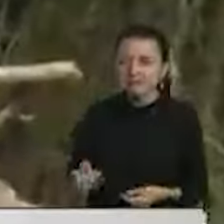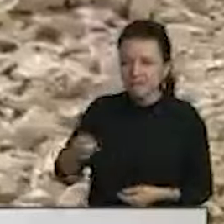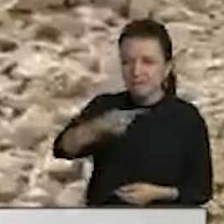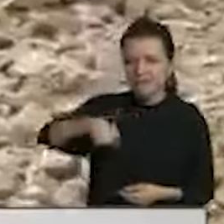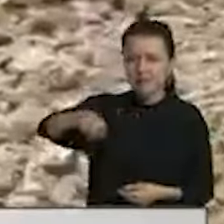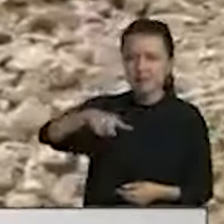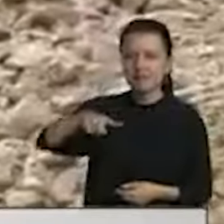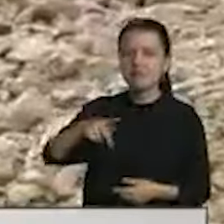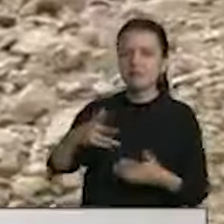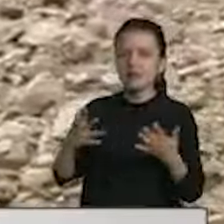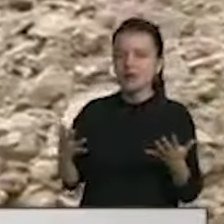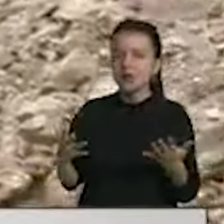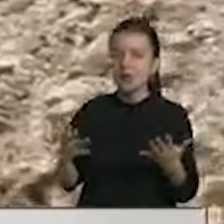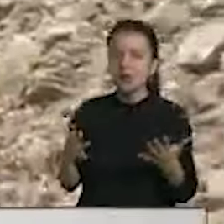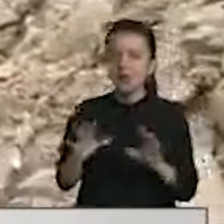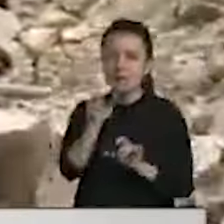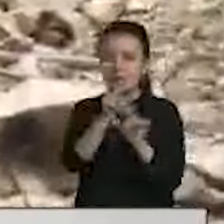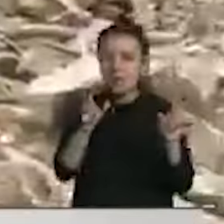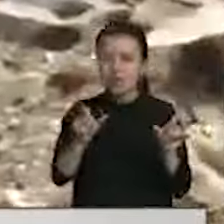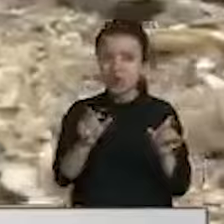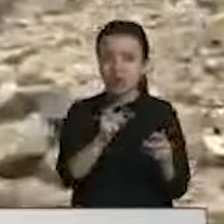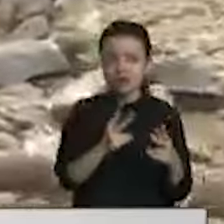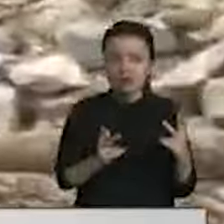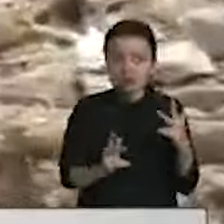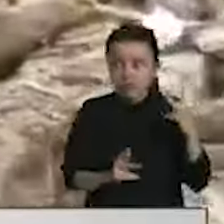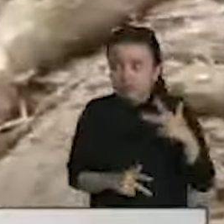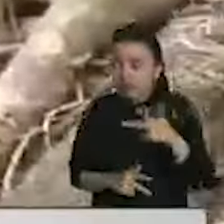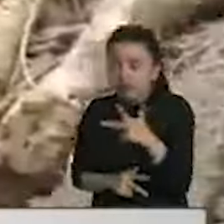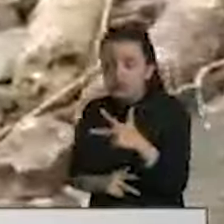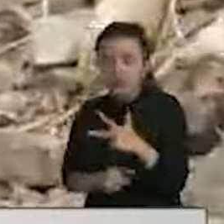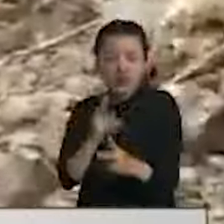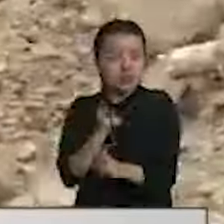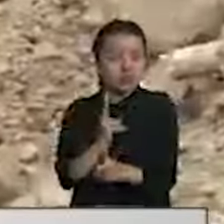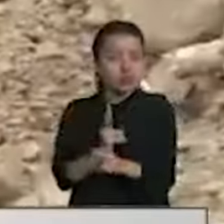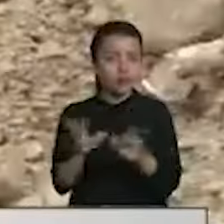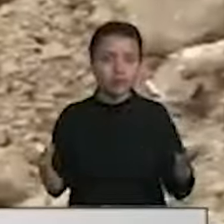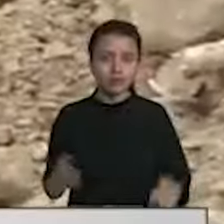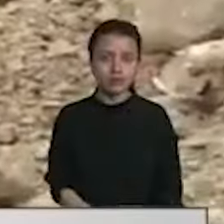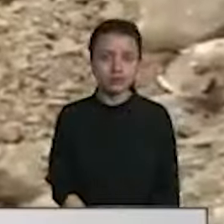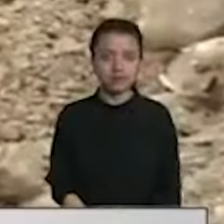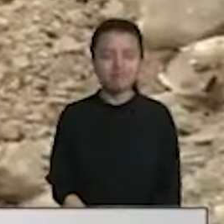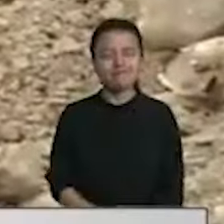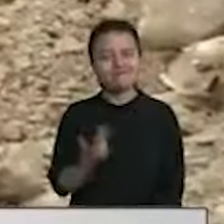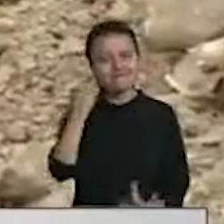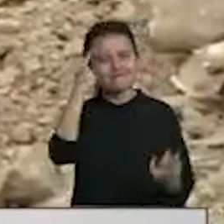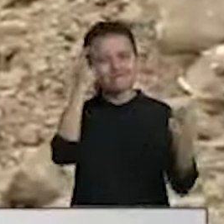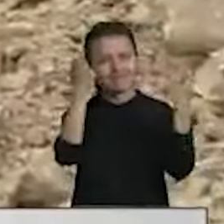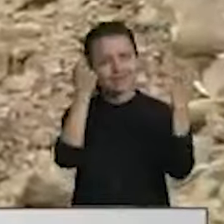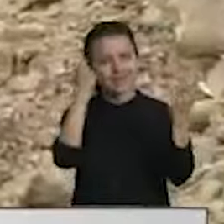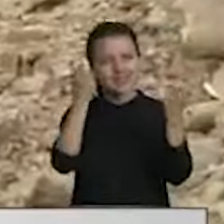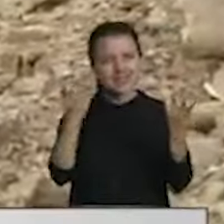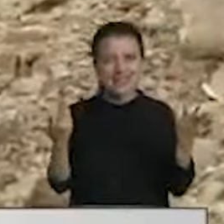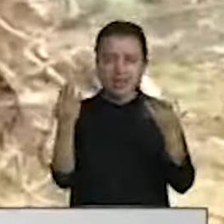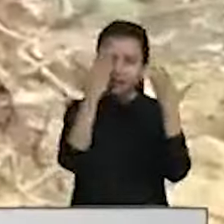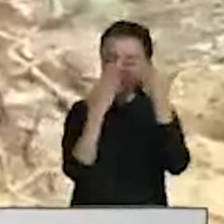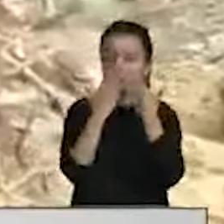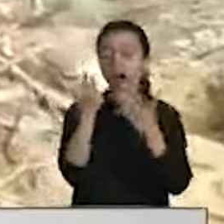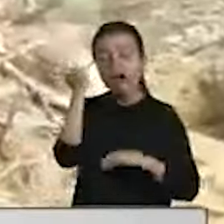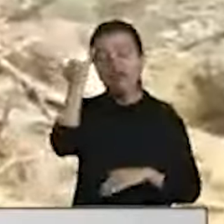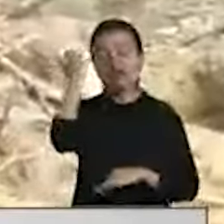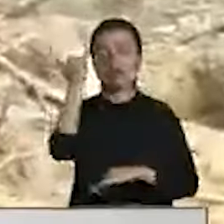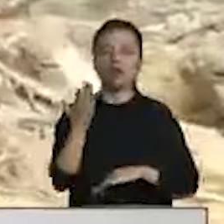urbano y la amenaza contra su integridad cada vez que intentan desplazarse por las vías, por lo que evalúan adelantar un plantón en los próximos días a